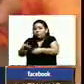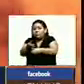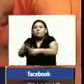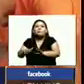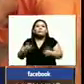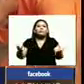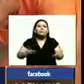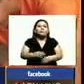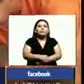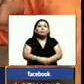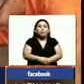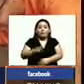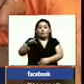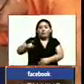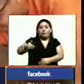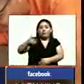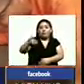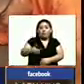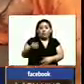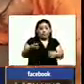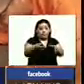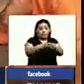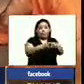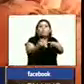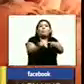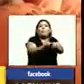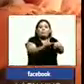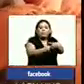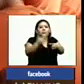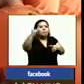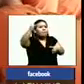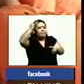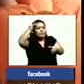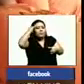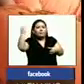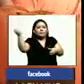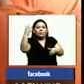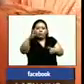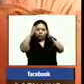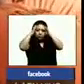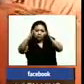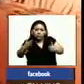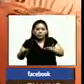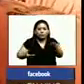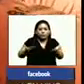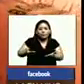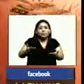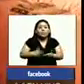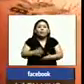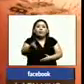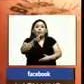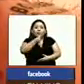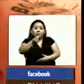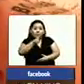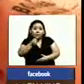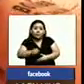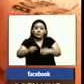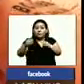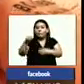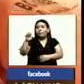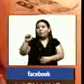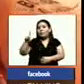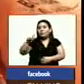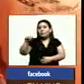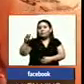ciudadanía En lo que va Del año El personal Se encuentra En alerta Para brindar Sus servicios Informó Para el noticiero El